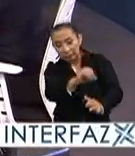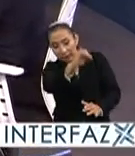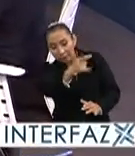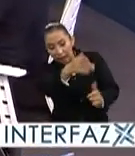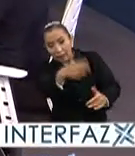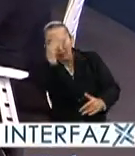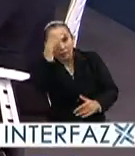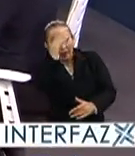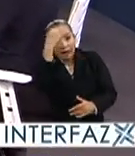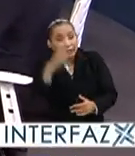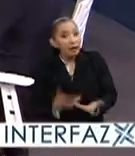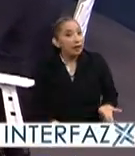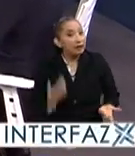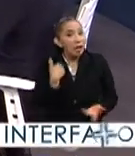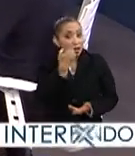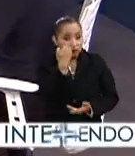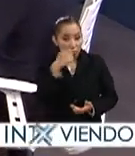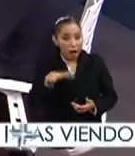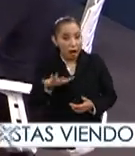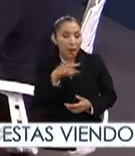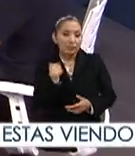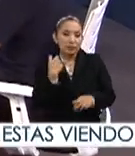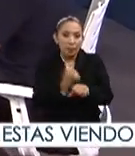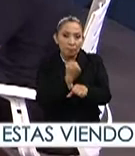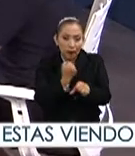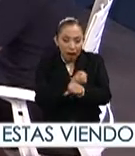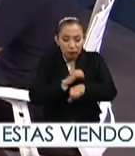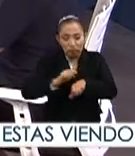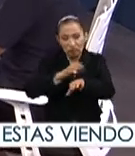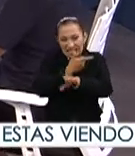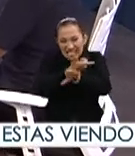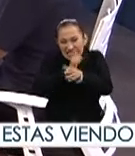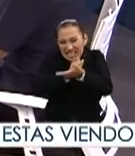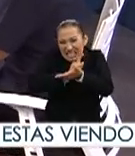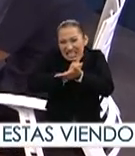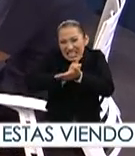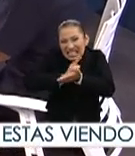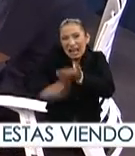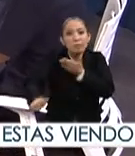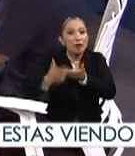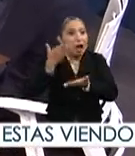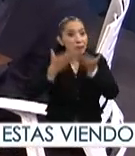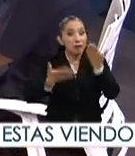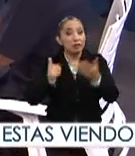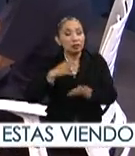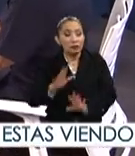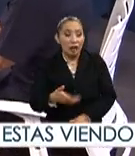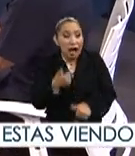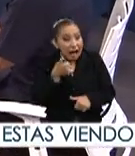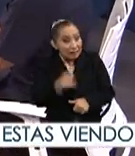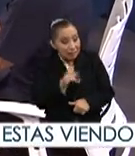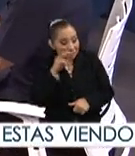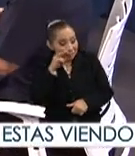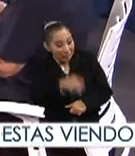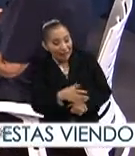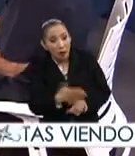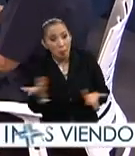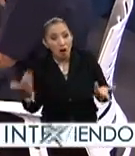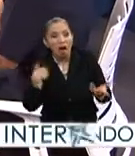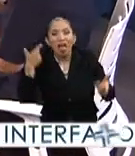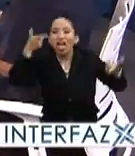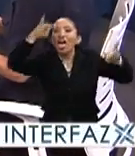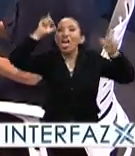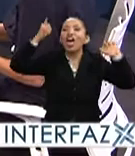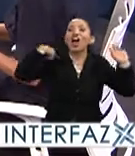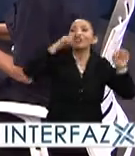la enfermería. Y en la escuela, pues los zapatos boleados y demás, y a veces pues, no todo el mundo está dispuesto, después de haber estado como chinos libres